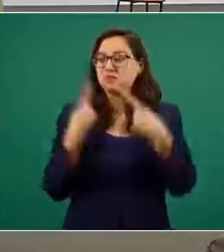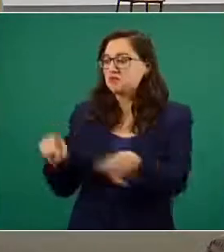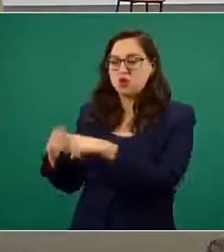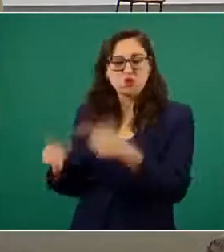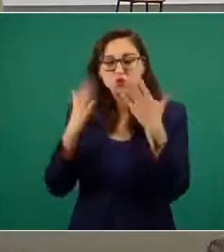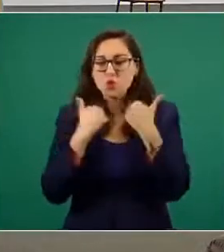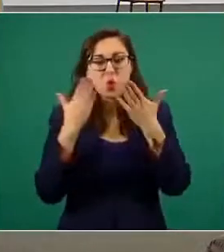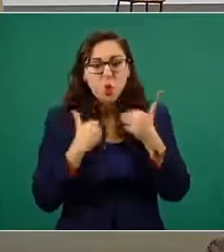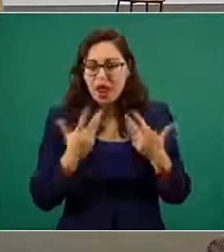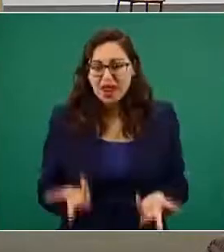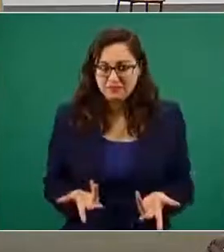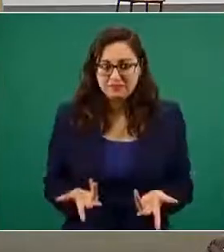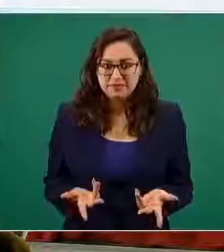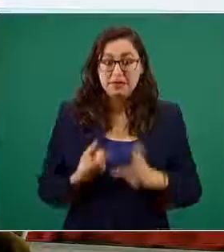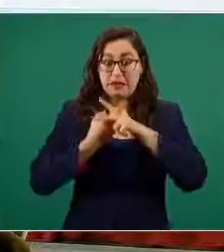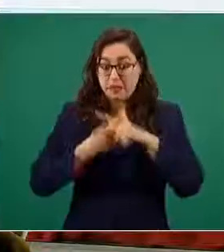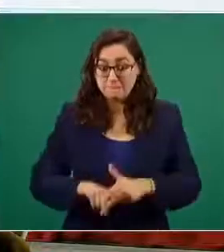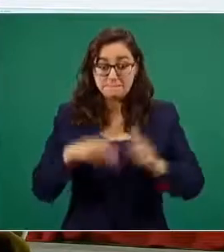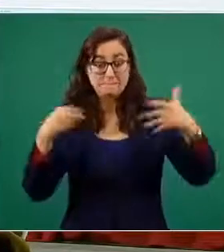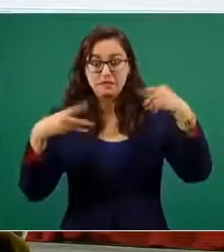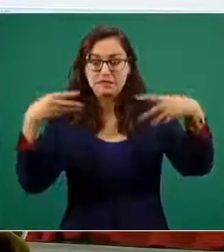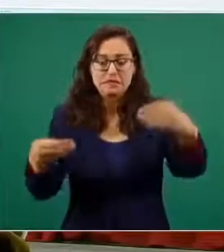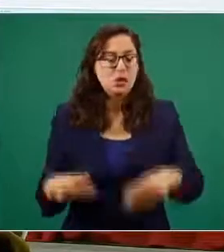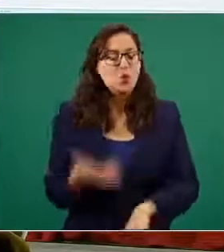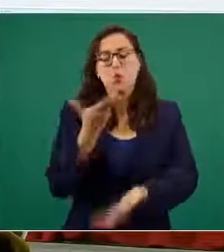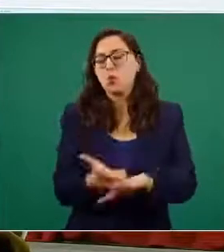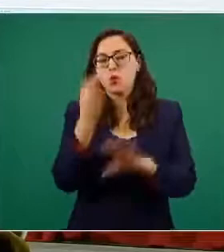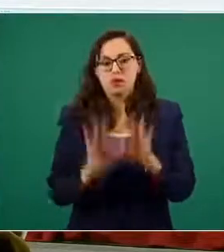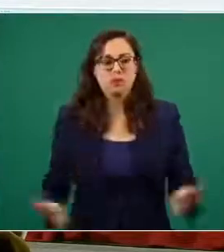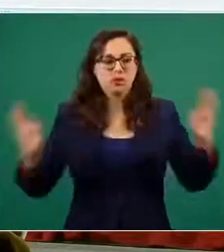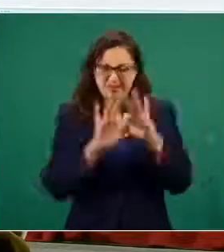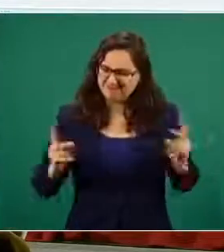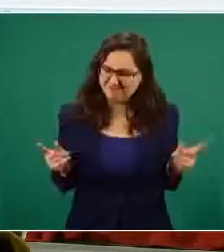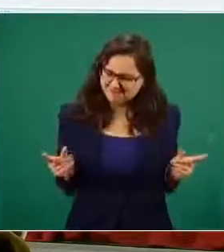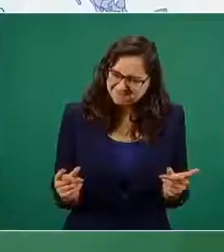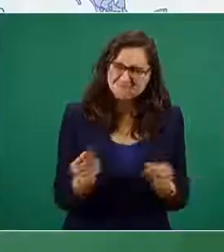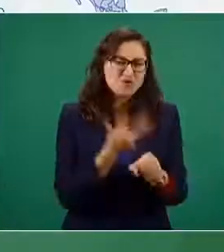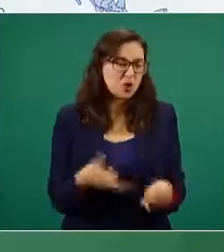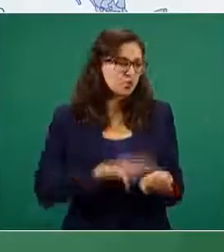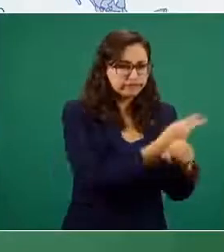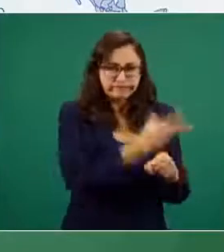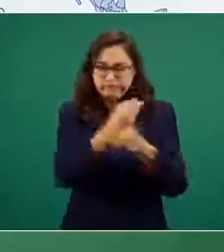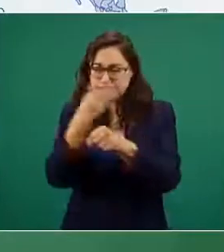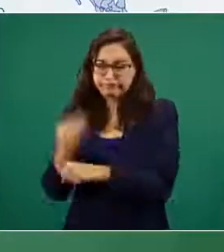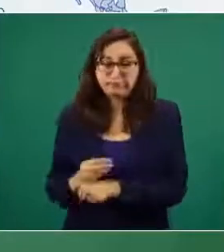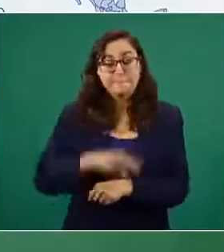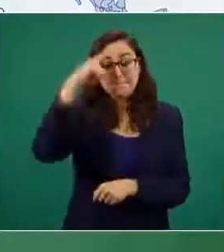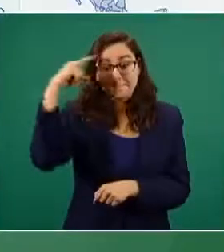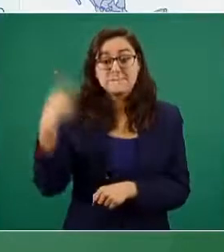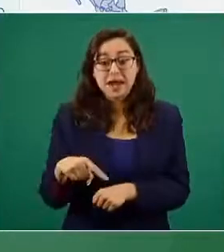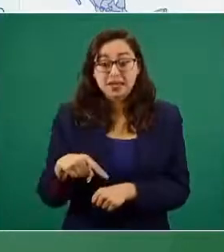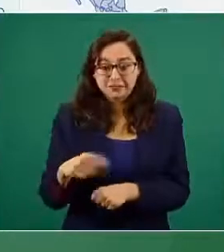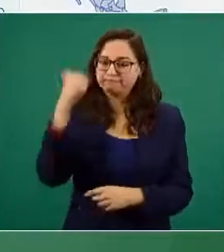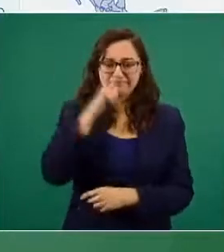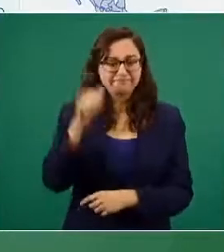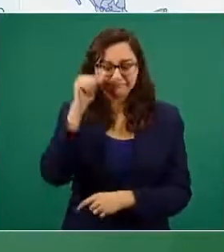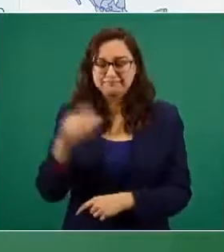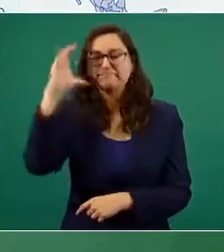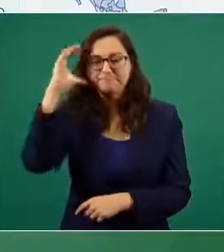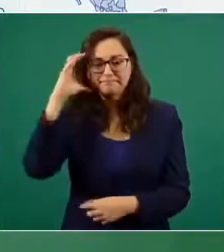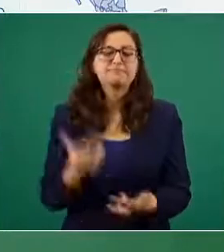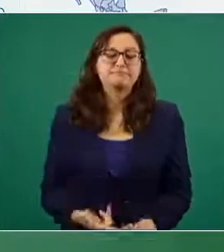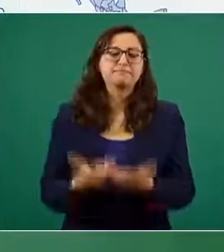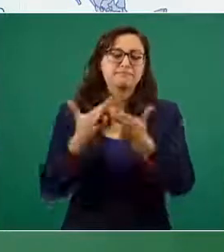la salud, y no había la capacidad instalada. Por lo tanto, era imprescindible emprender la más amplia reconversión posible y siempre estar por encima de la cantidad de casos de